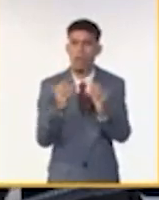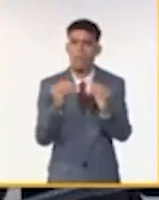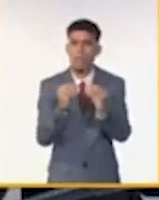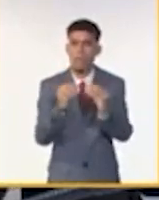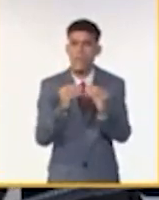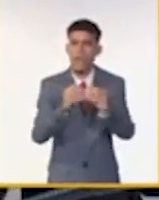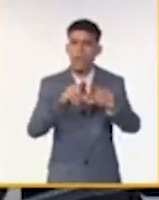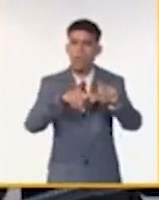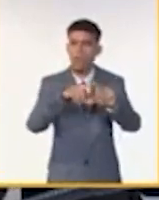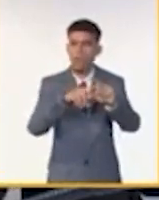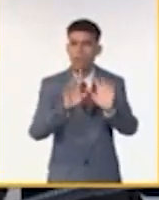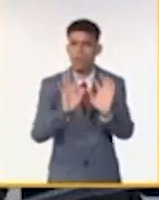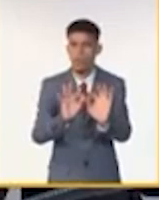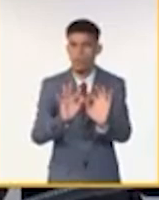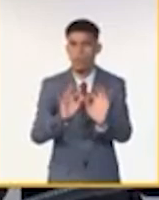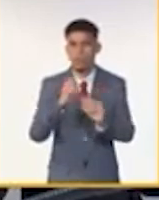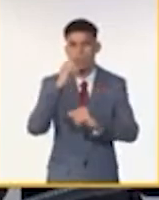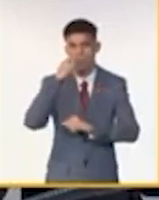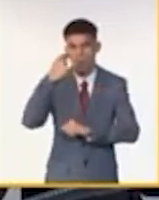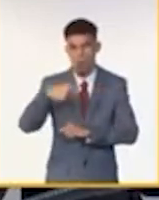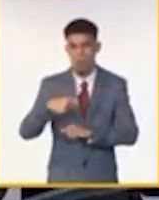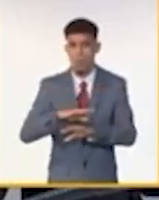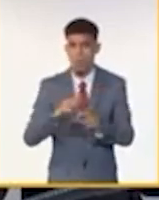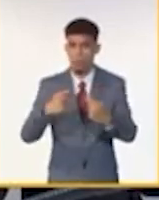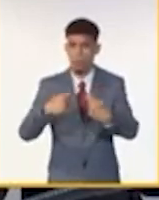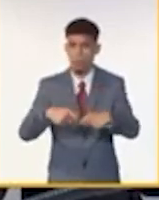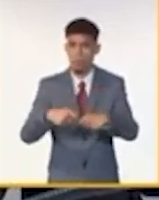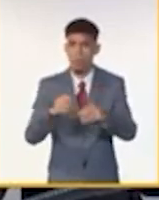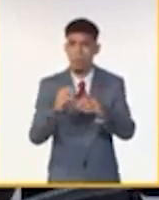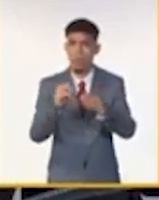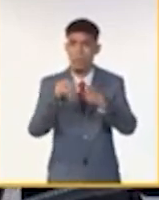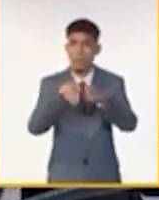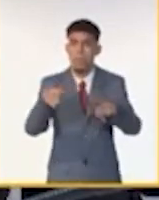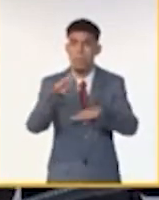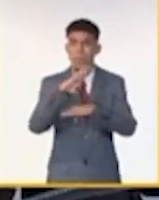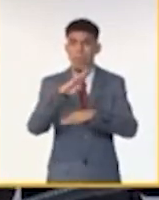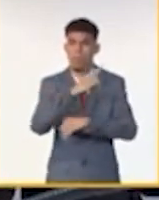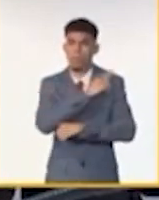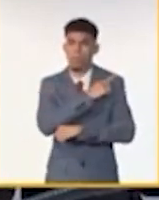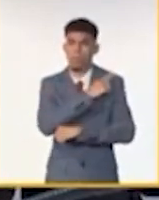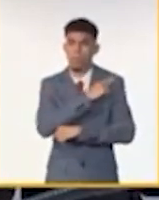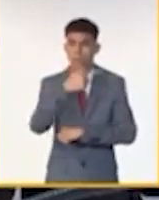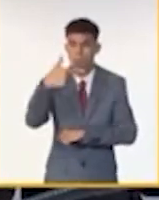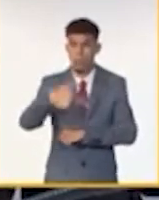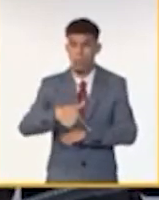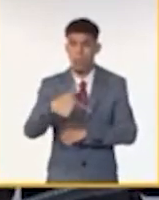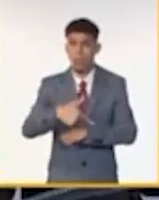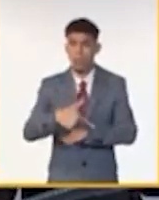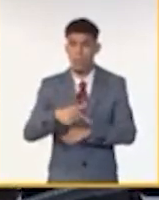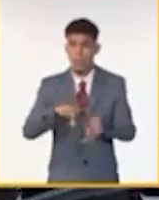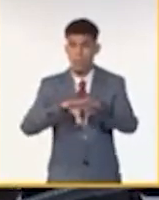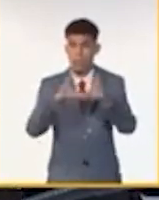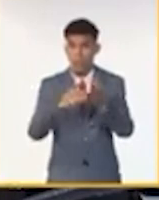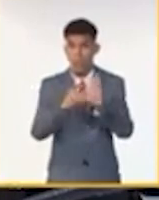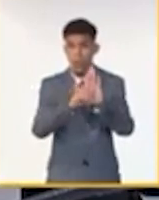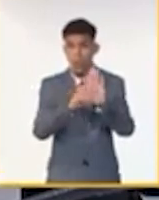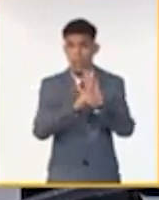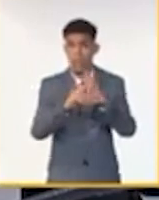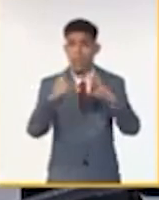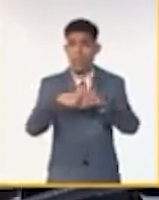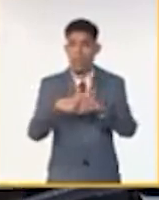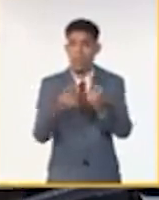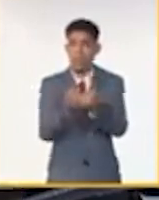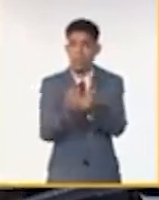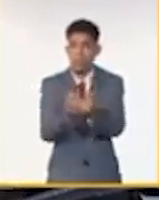esenciales de la norma se decidió por el ministro de Justicia La reimpresión de esta ley y distribuir entonces